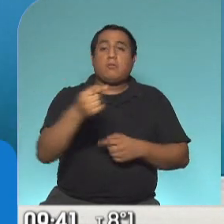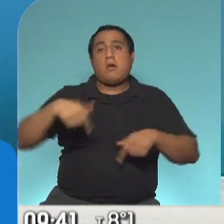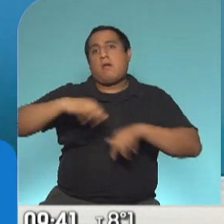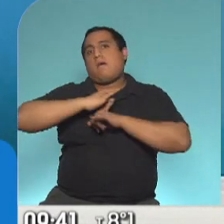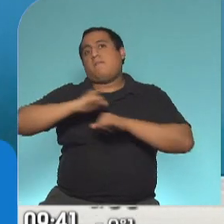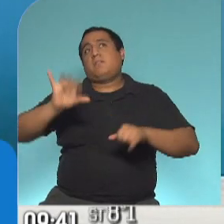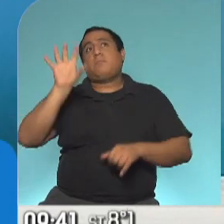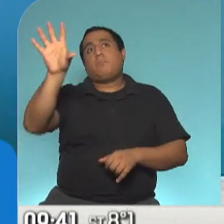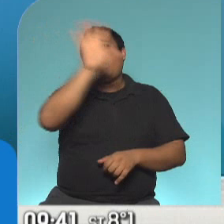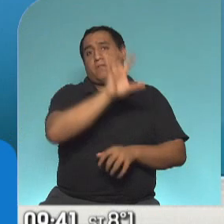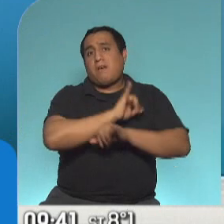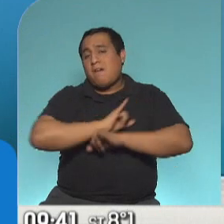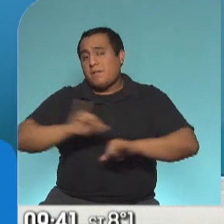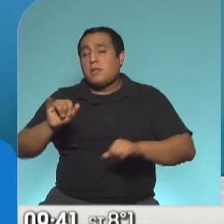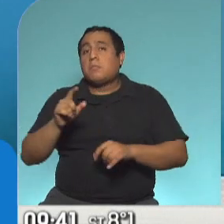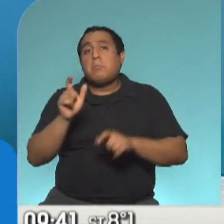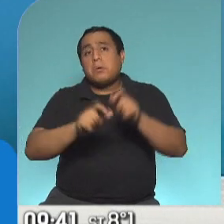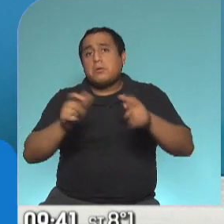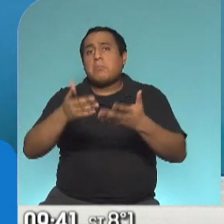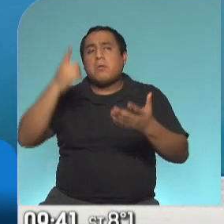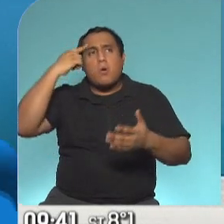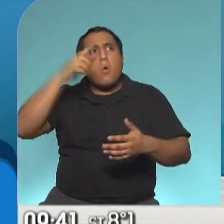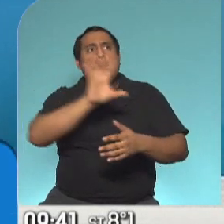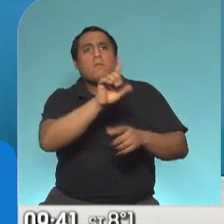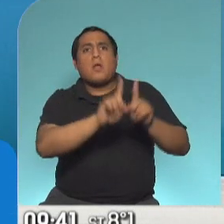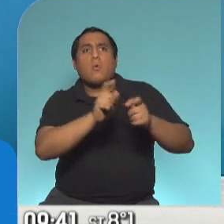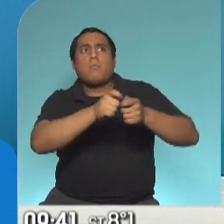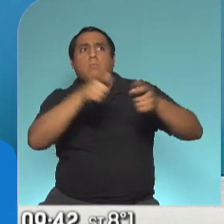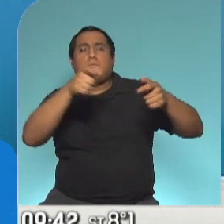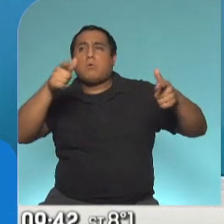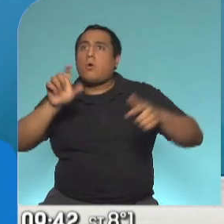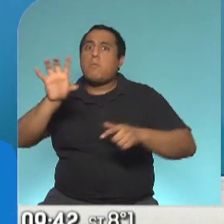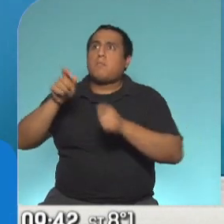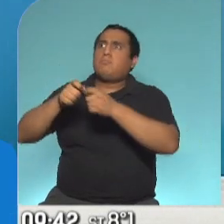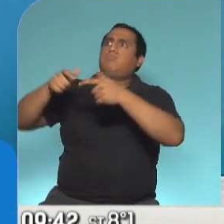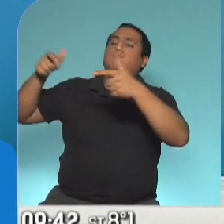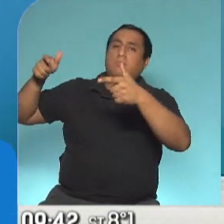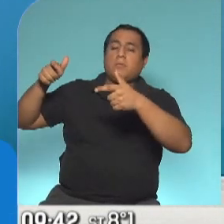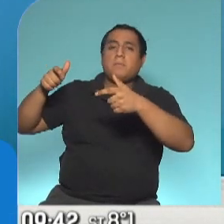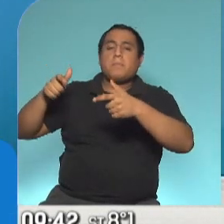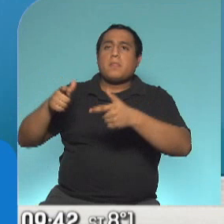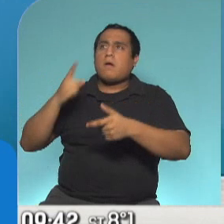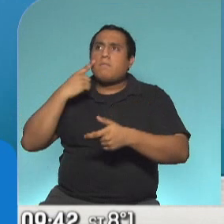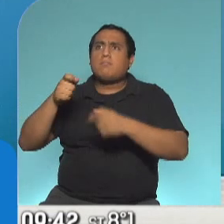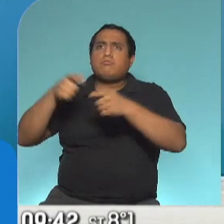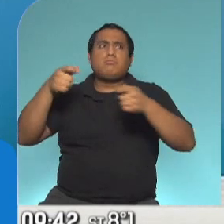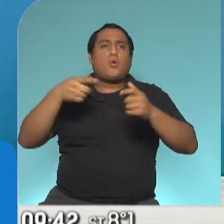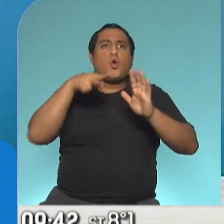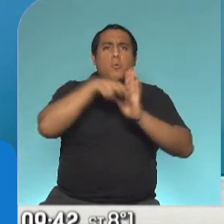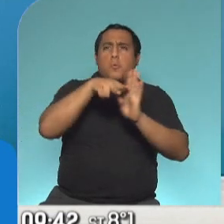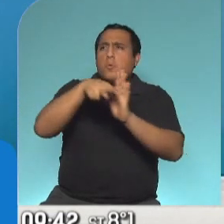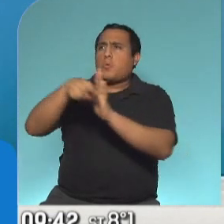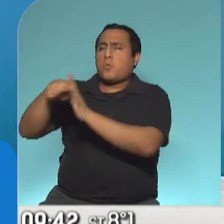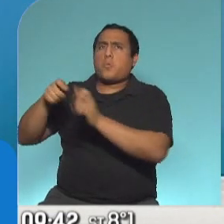a las jurisdicciones que están viendo que están aumentando los casos que están viendo que están aumentando las personas internadas en